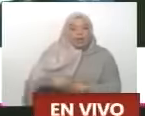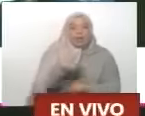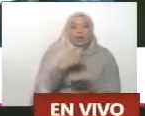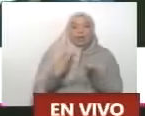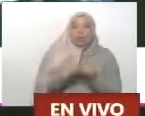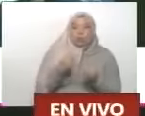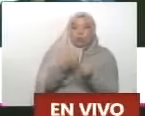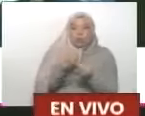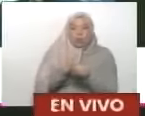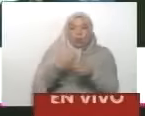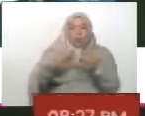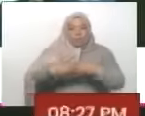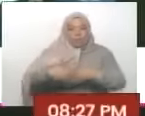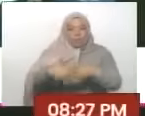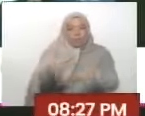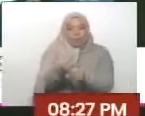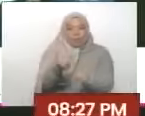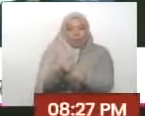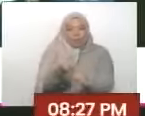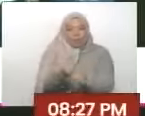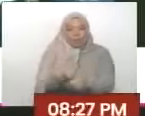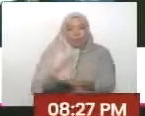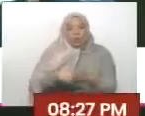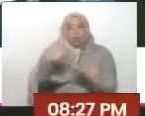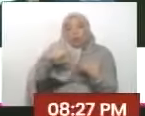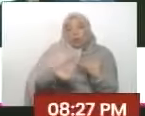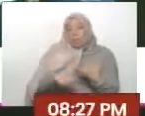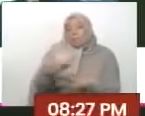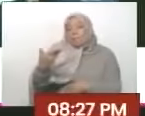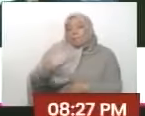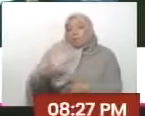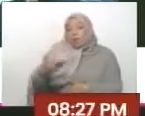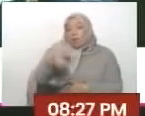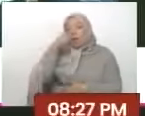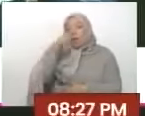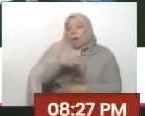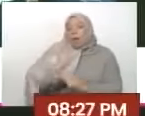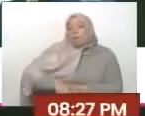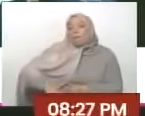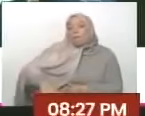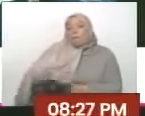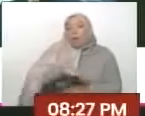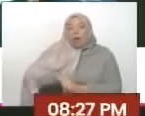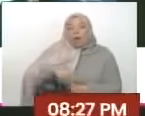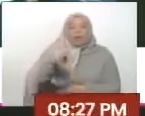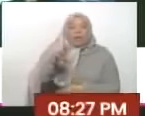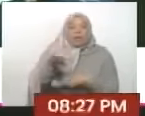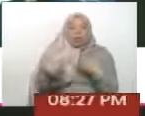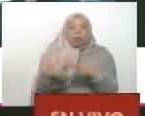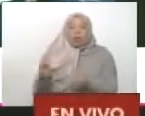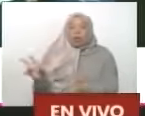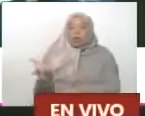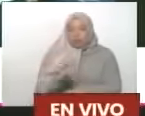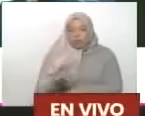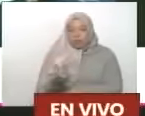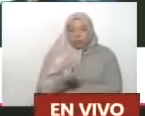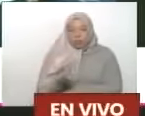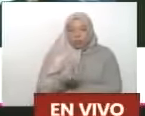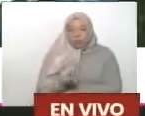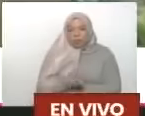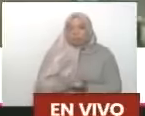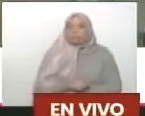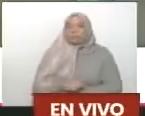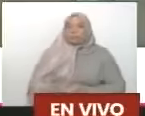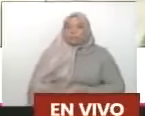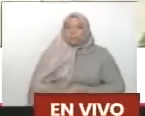en el estudio, en este programa tan importante, y al pueblo de nuestra República Bolivariana de Venezuela. Aquí nos encontramos, mi comandante en